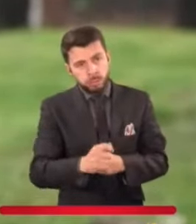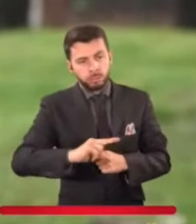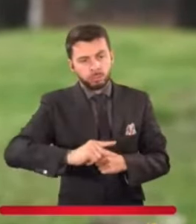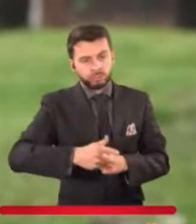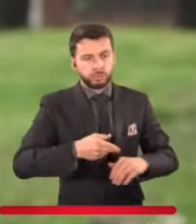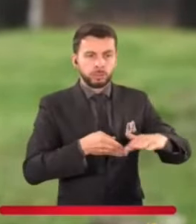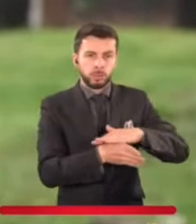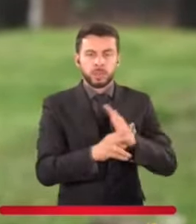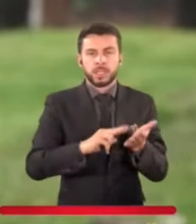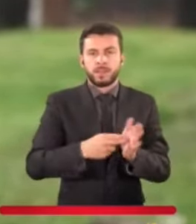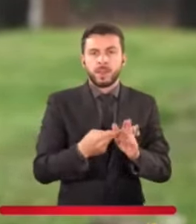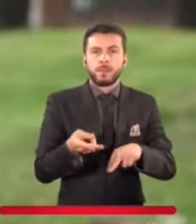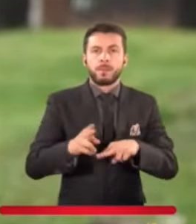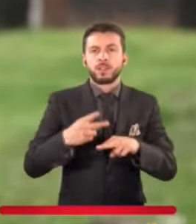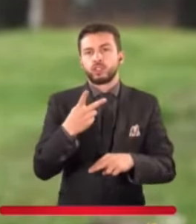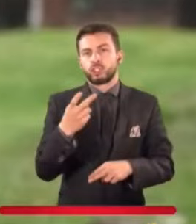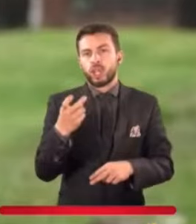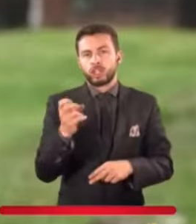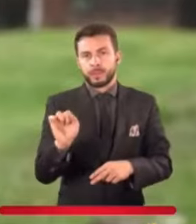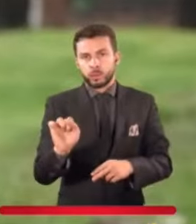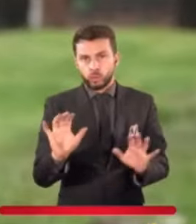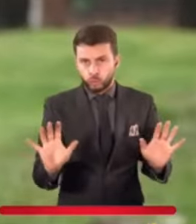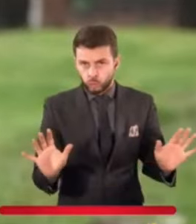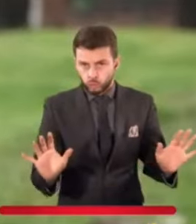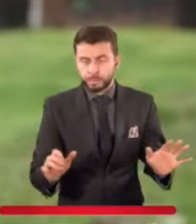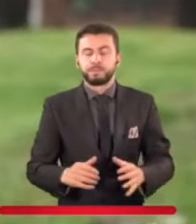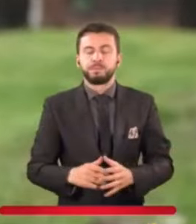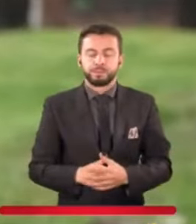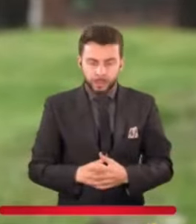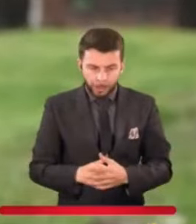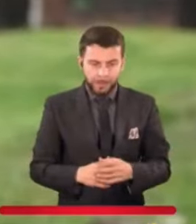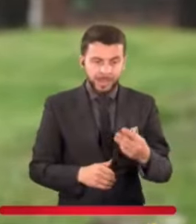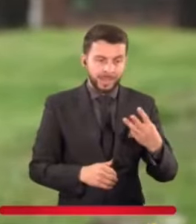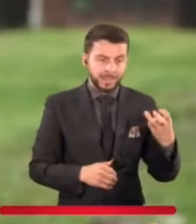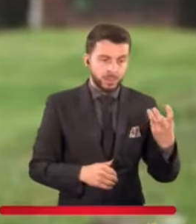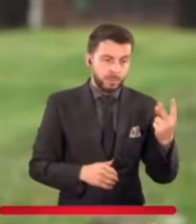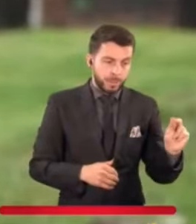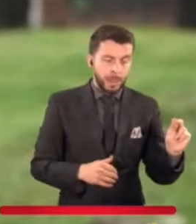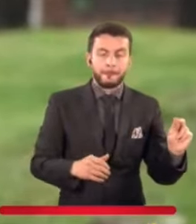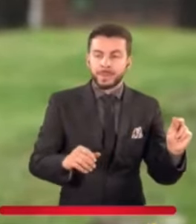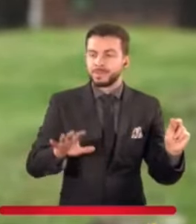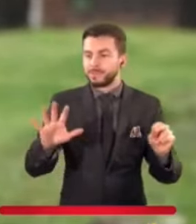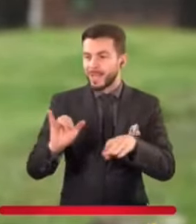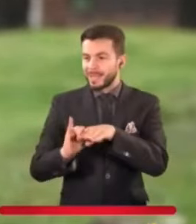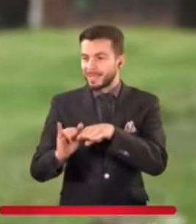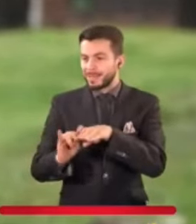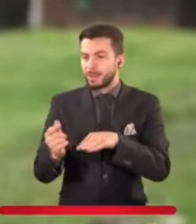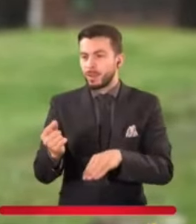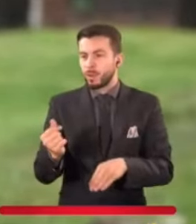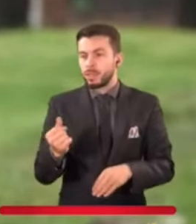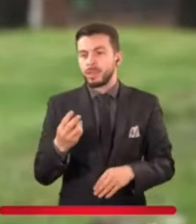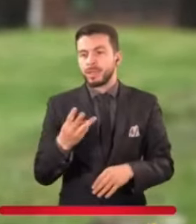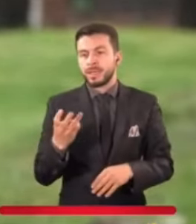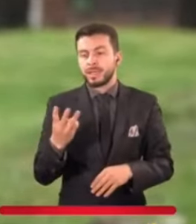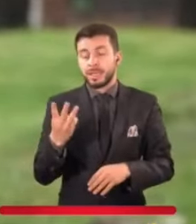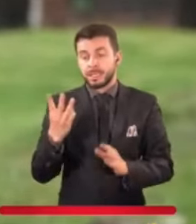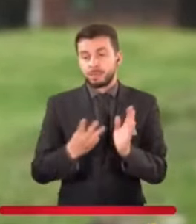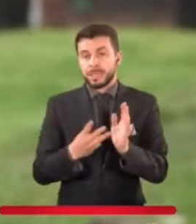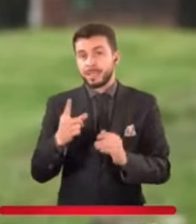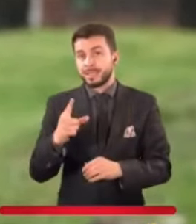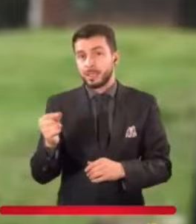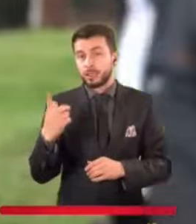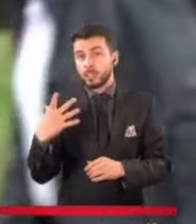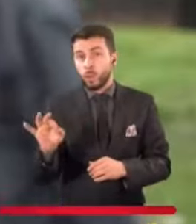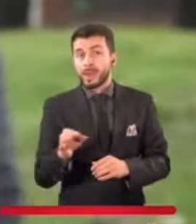decir, 200 pesos más de lo que estaba. Y unificaba el SITP también a 3.150 pesos. Eso fue lo que nos dejaron